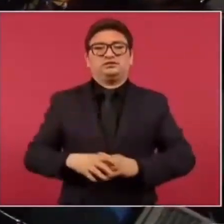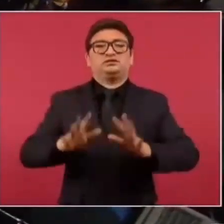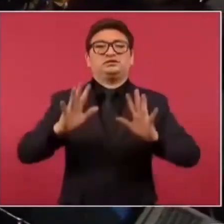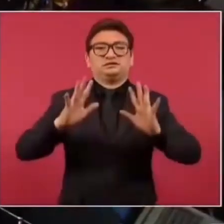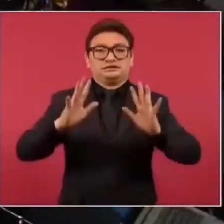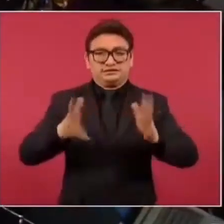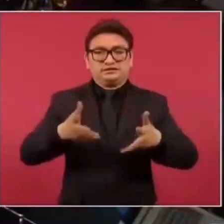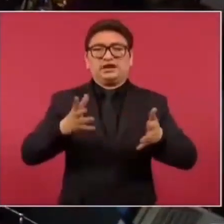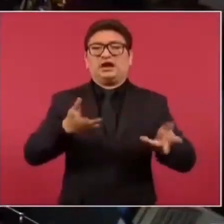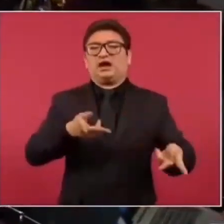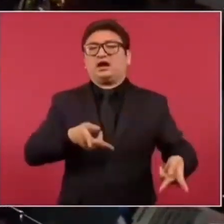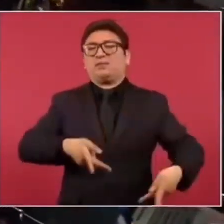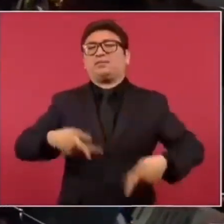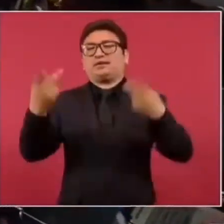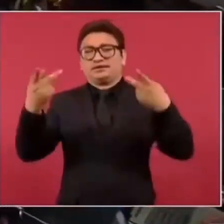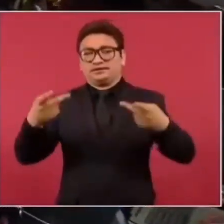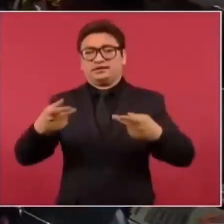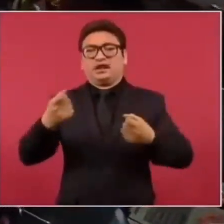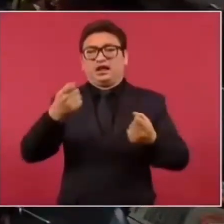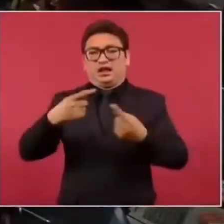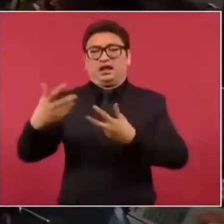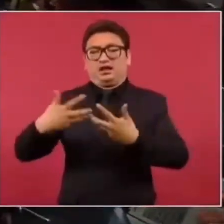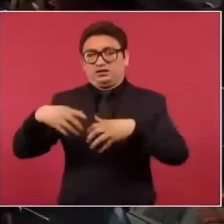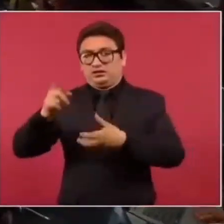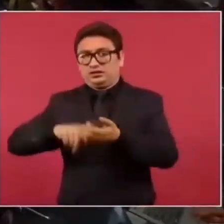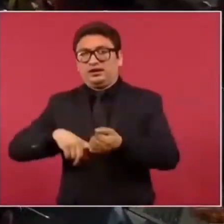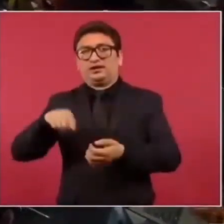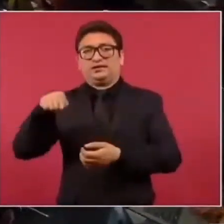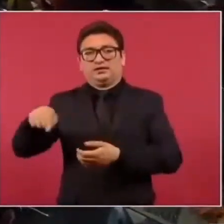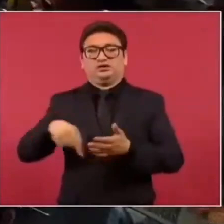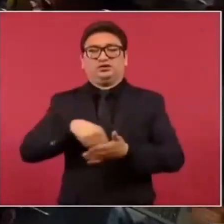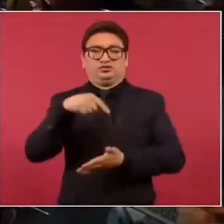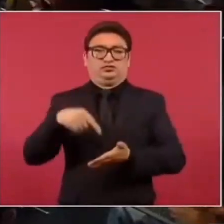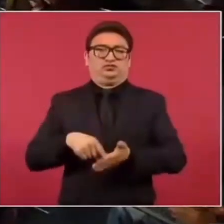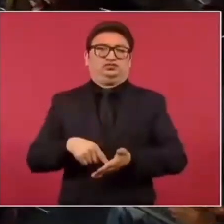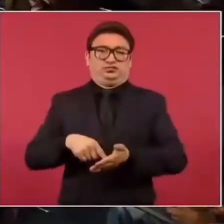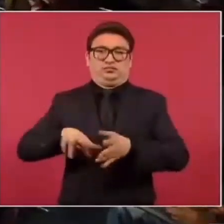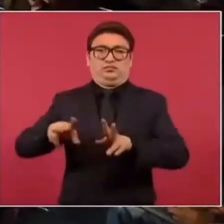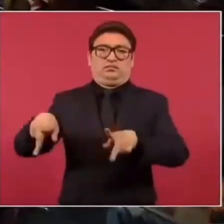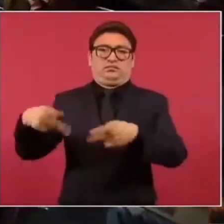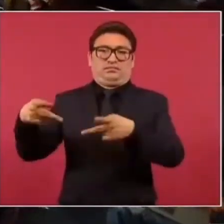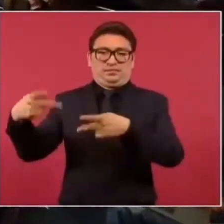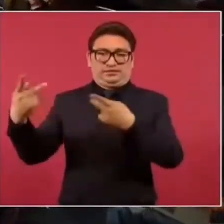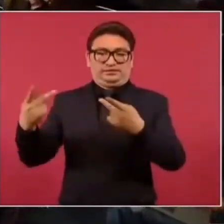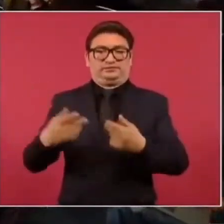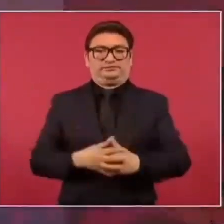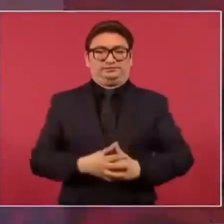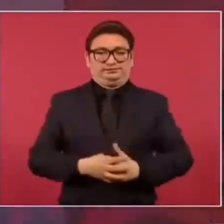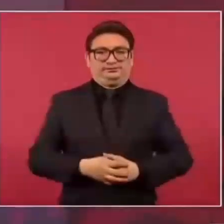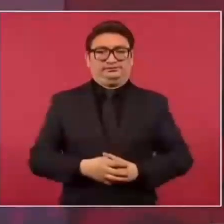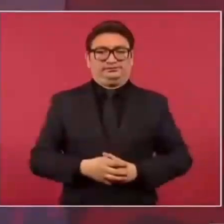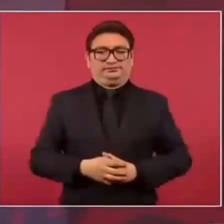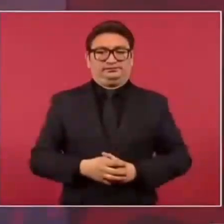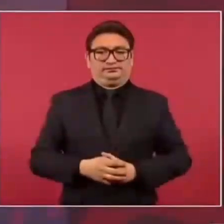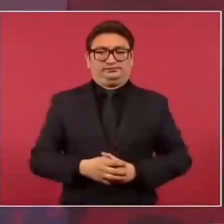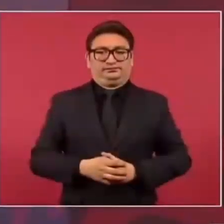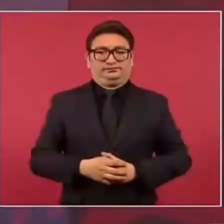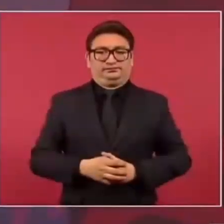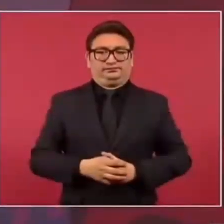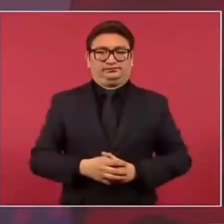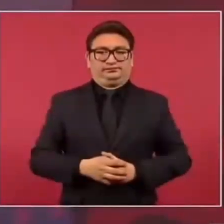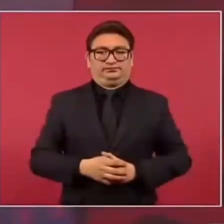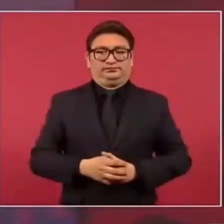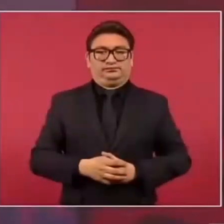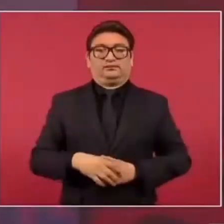vendido incluso algunas plantas dentro de los complejos de refinación. Con este acuerdo,